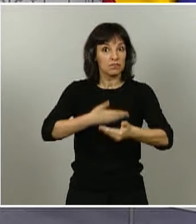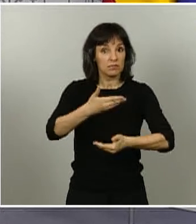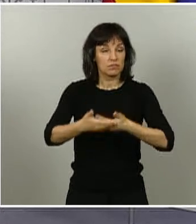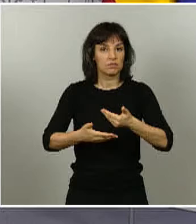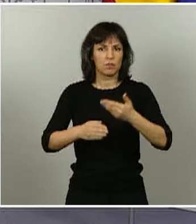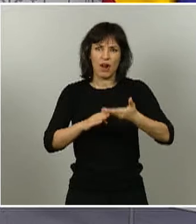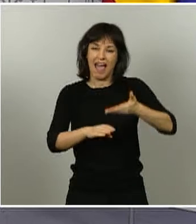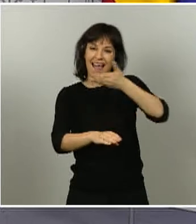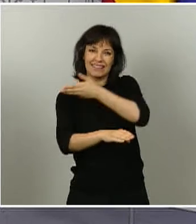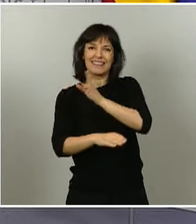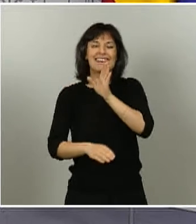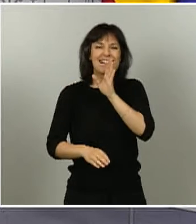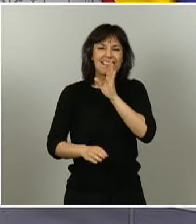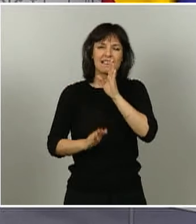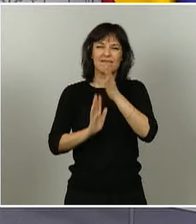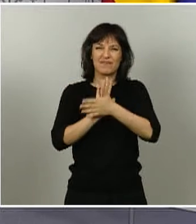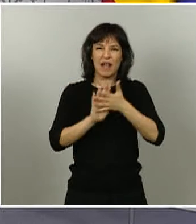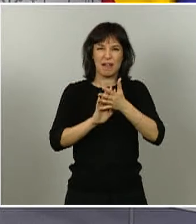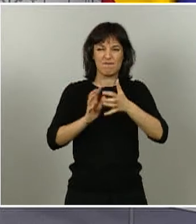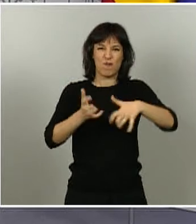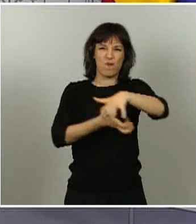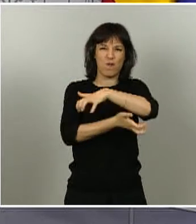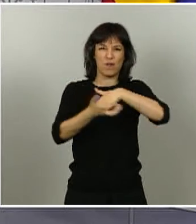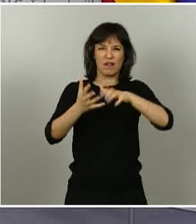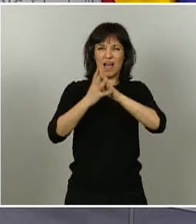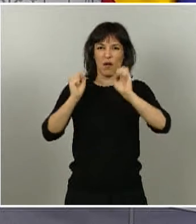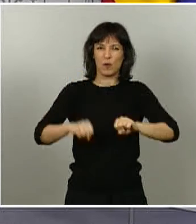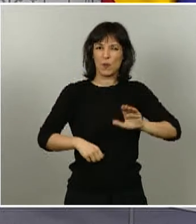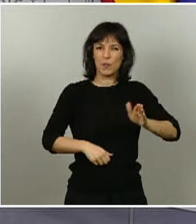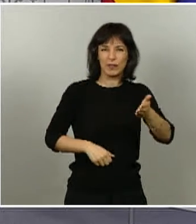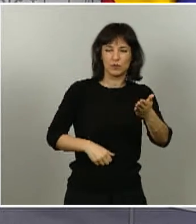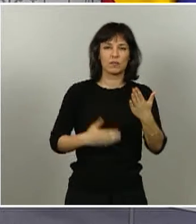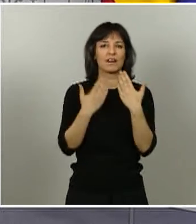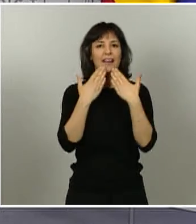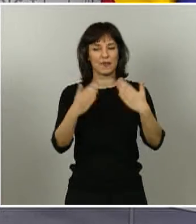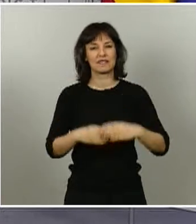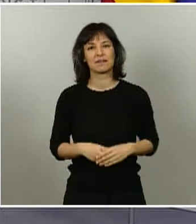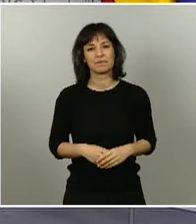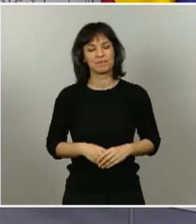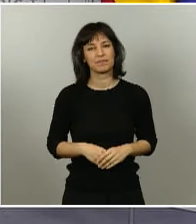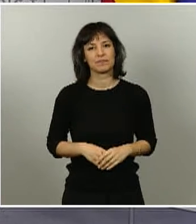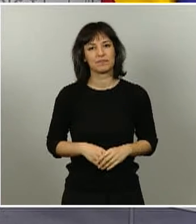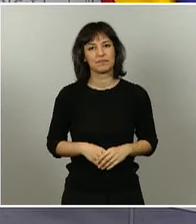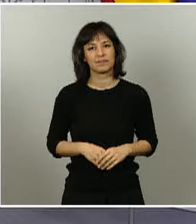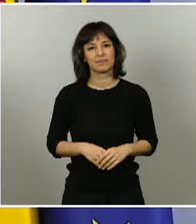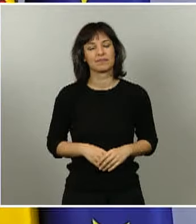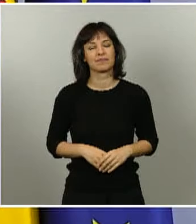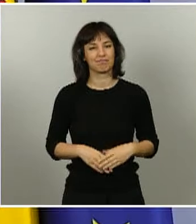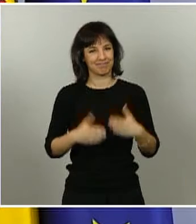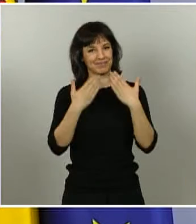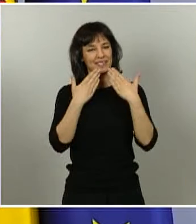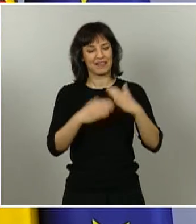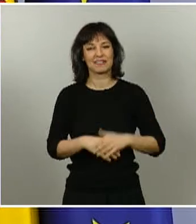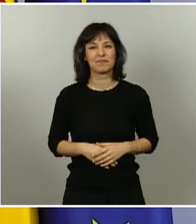propósito del acuerdo también con Bildu. Gracias. Muchas gracias, Virginia. La Comunidad de Madrid ha entregado